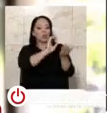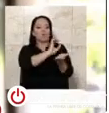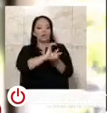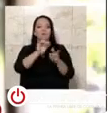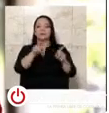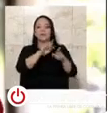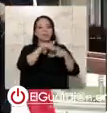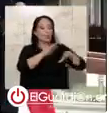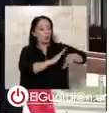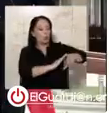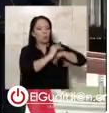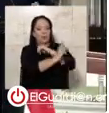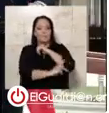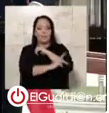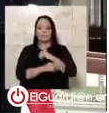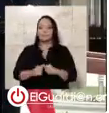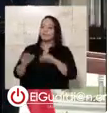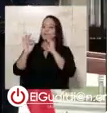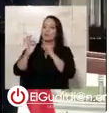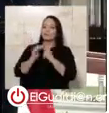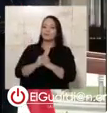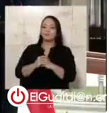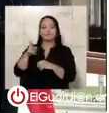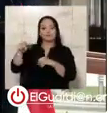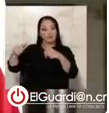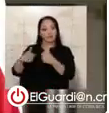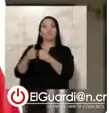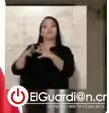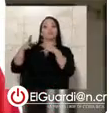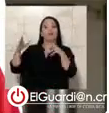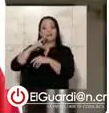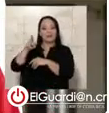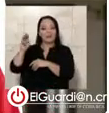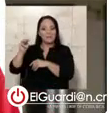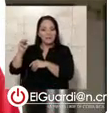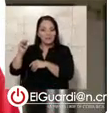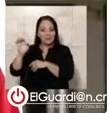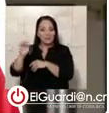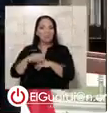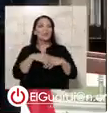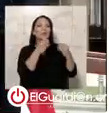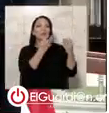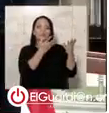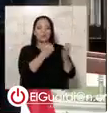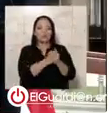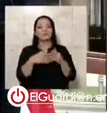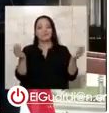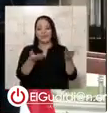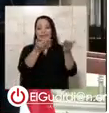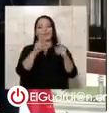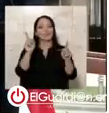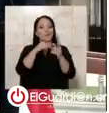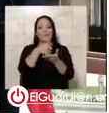para todo el país. Muy bien. Tiene un desafío importante usted, doña Marta Eugenia. Más de uno. Adelante, por favor, no